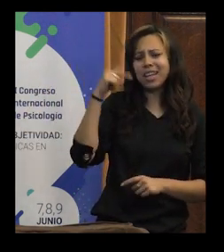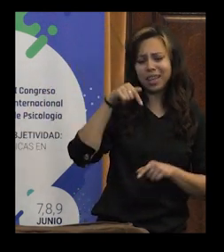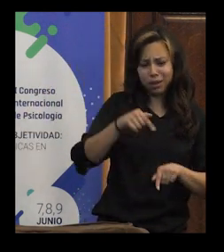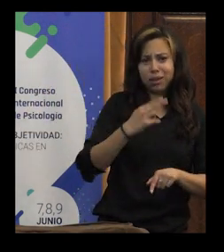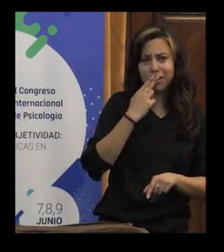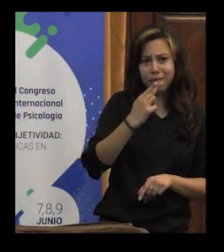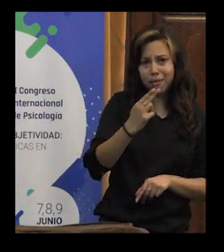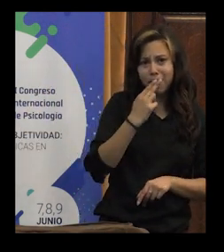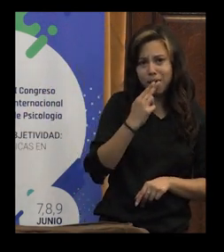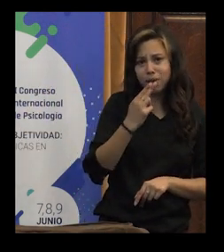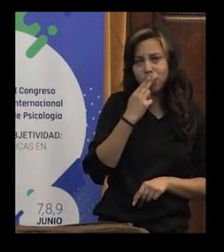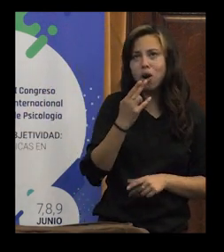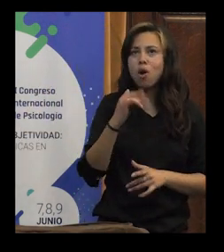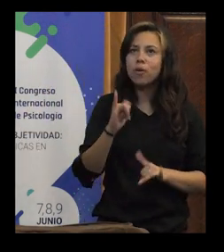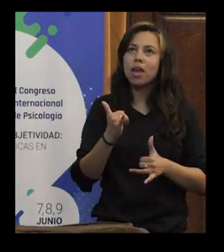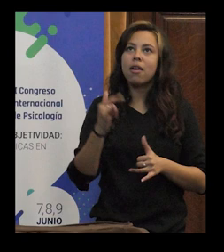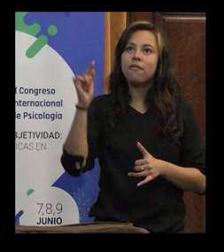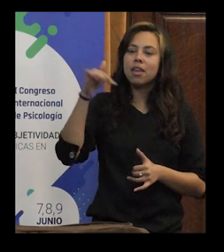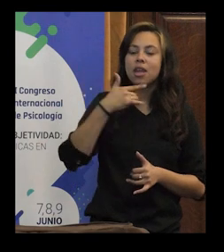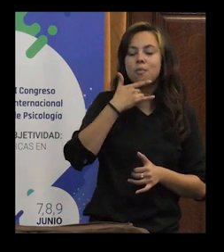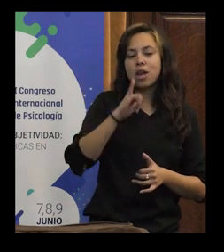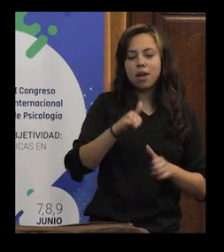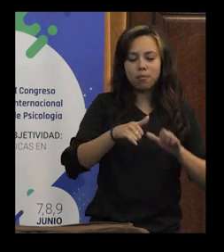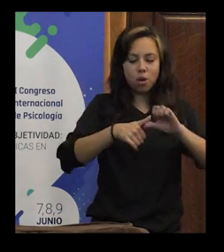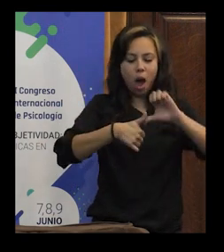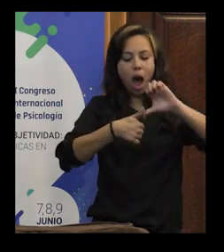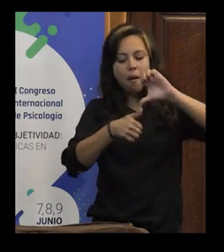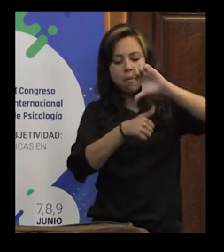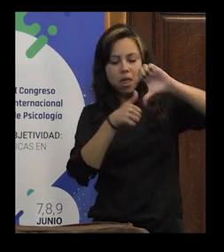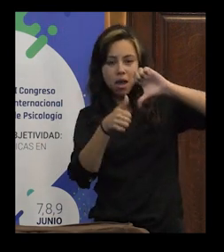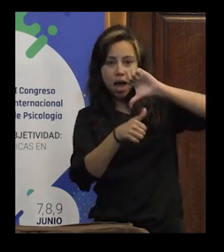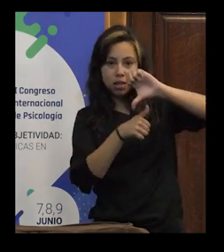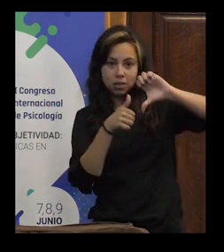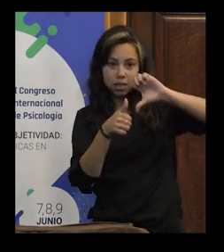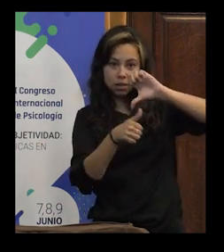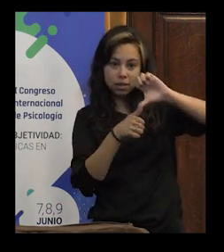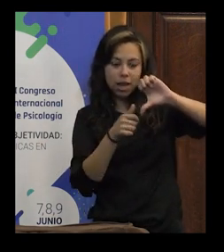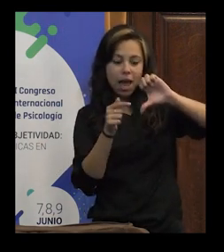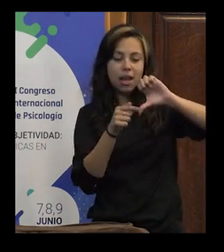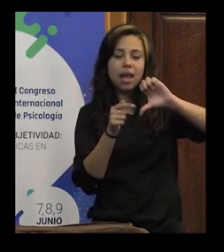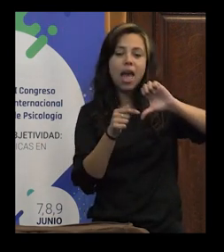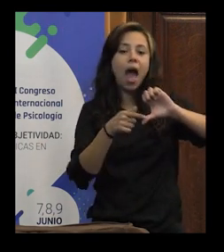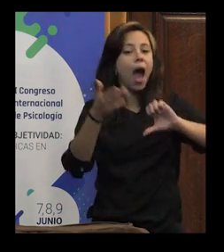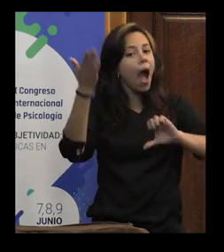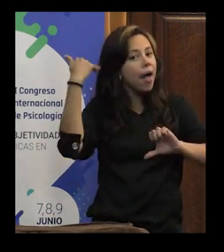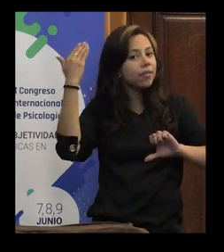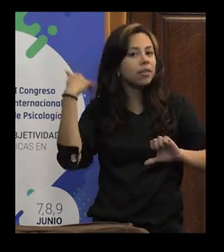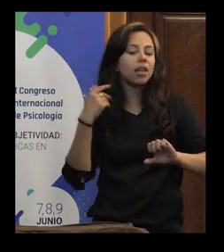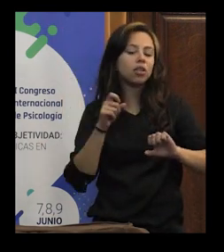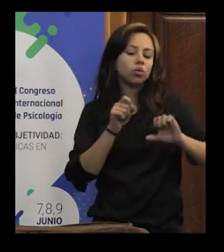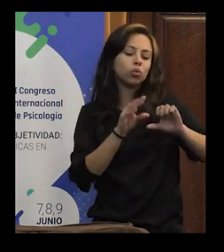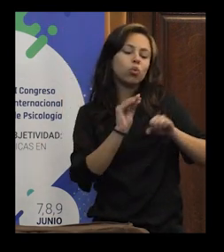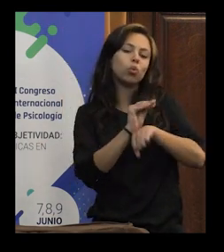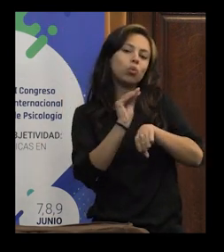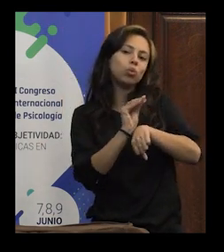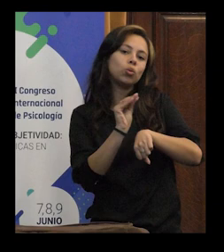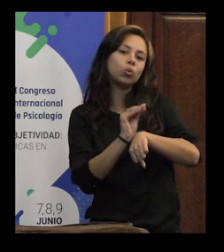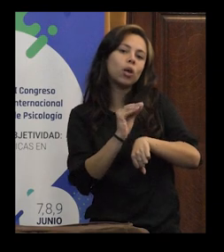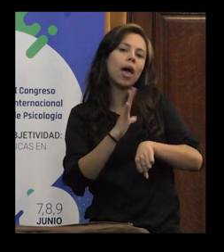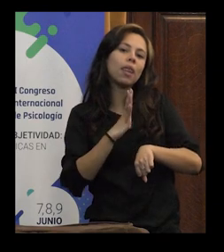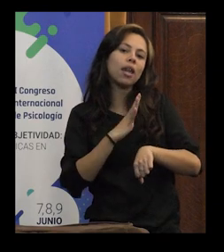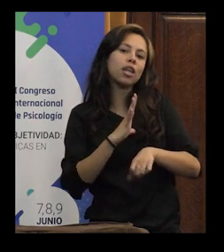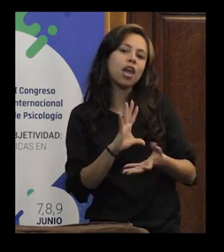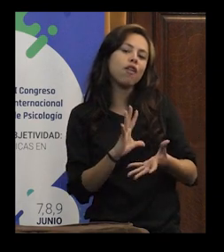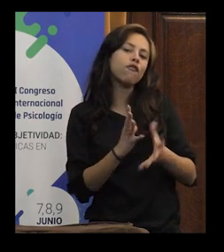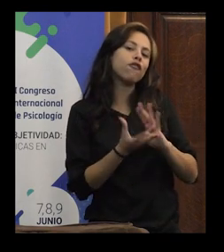Proveniente de América Central, inicialmente se associou a los ritos paganos de los pueblos de